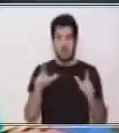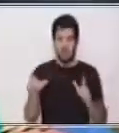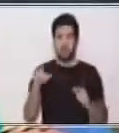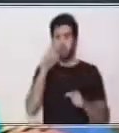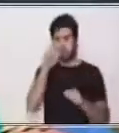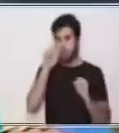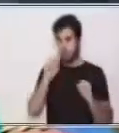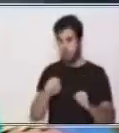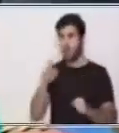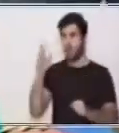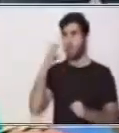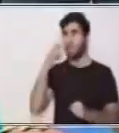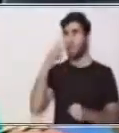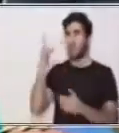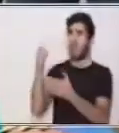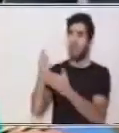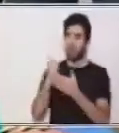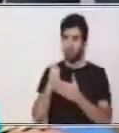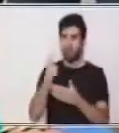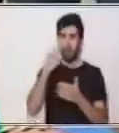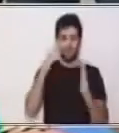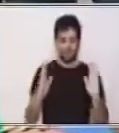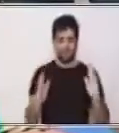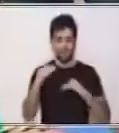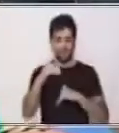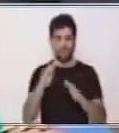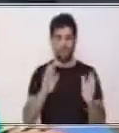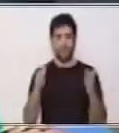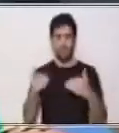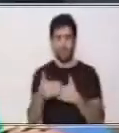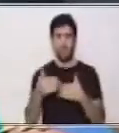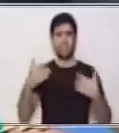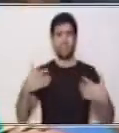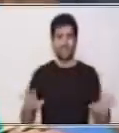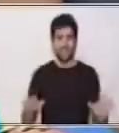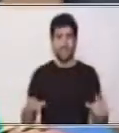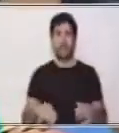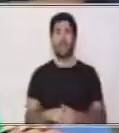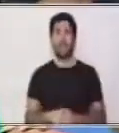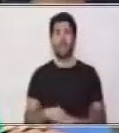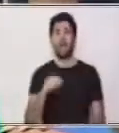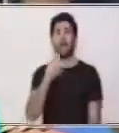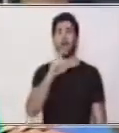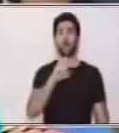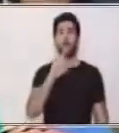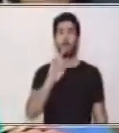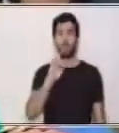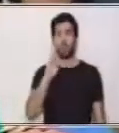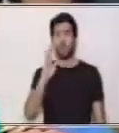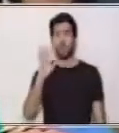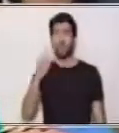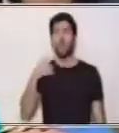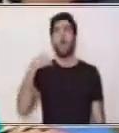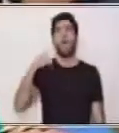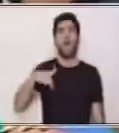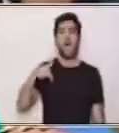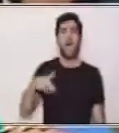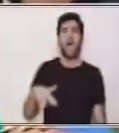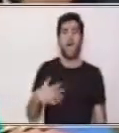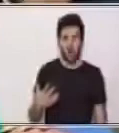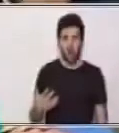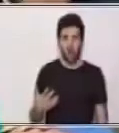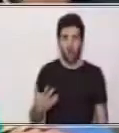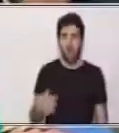puedas realizar. Tenemos entonces el cubo. Ahí está el cubo. Vamos a tratar de